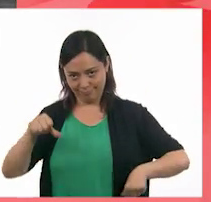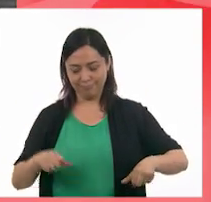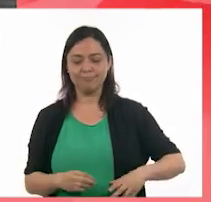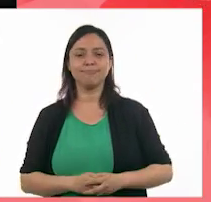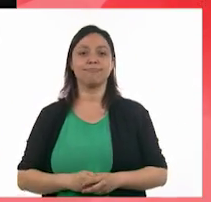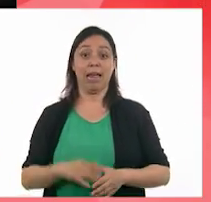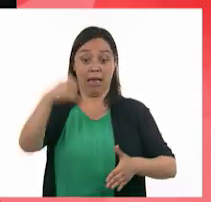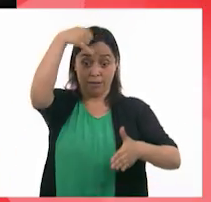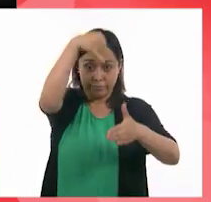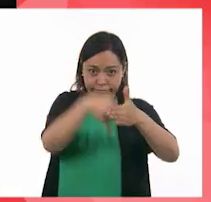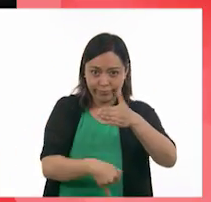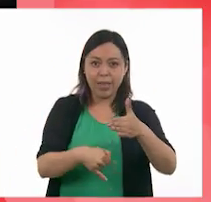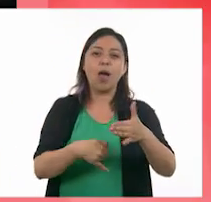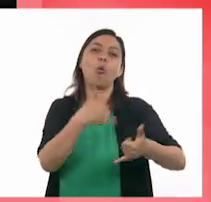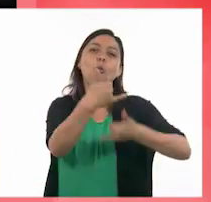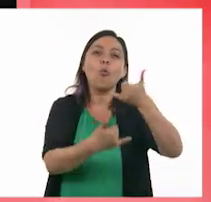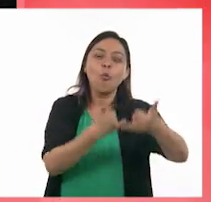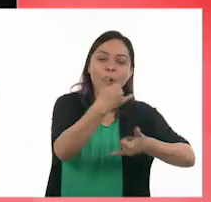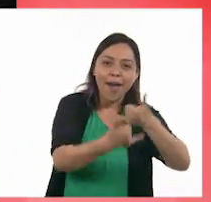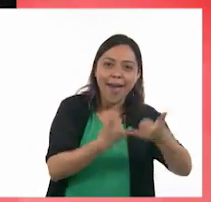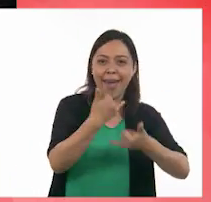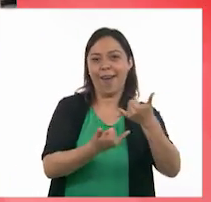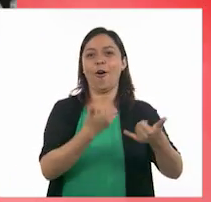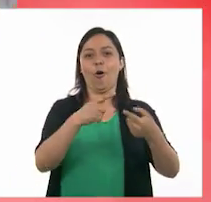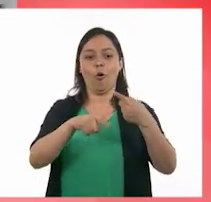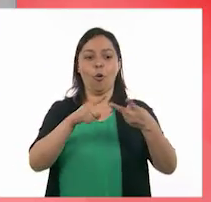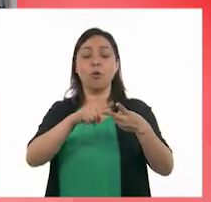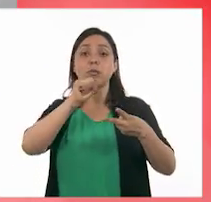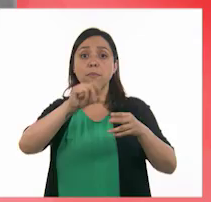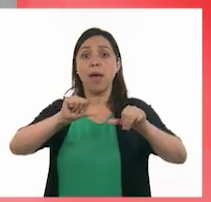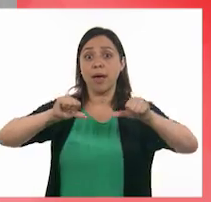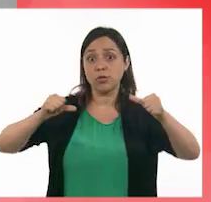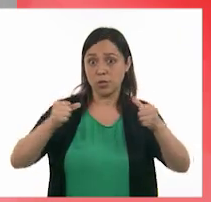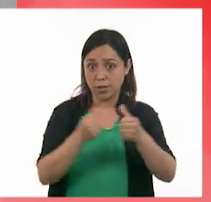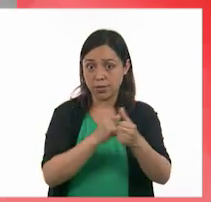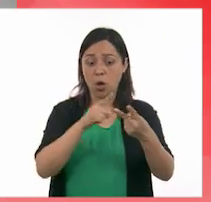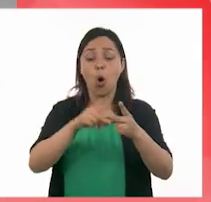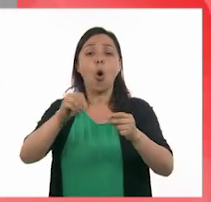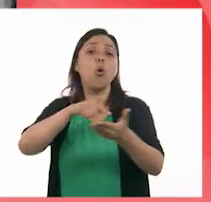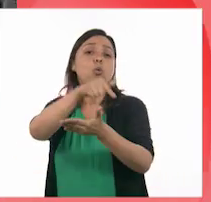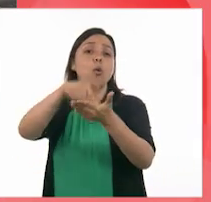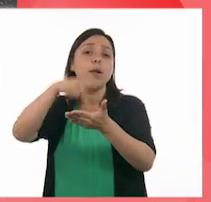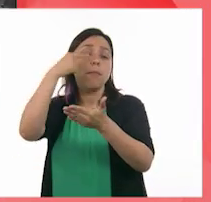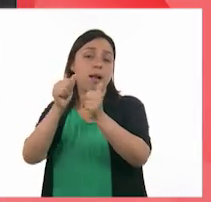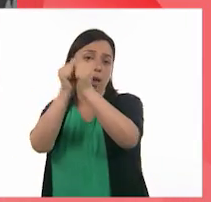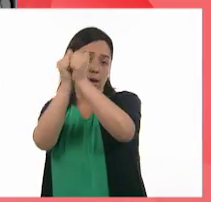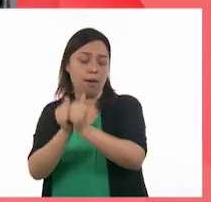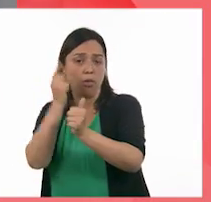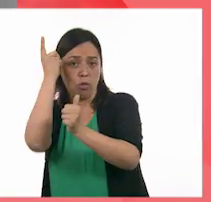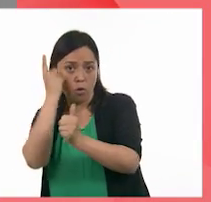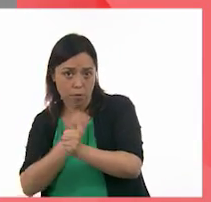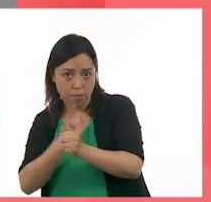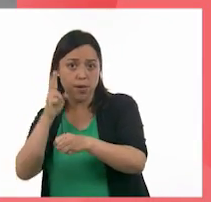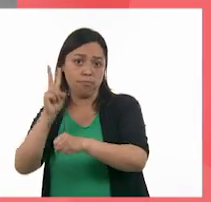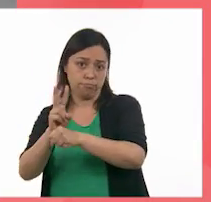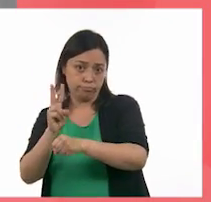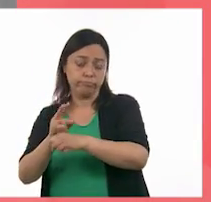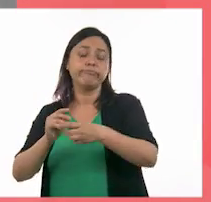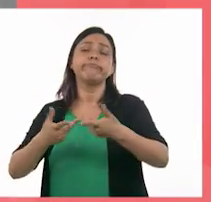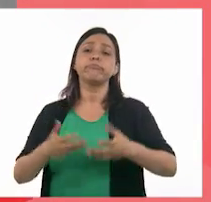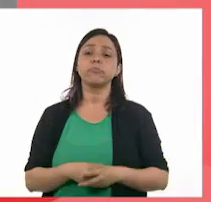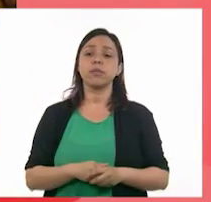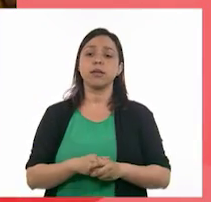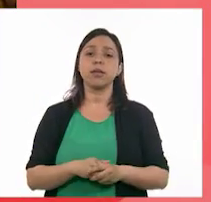los sótanos casinos, tuvieron asociaciones o albergues dentro de los espacios, sirvieron